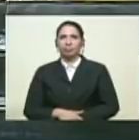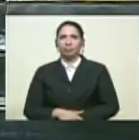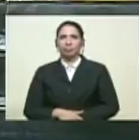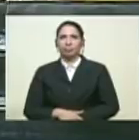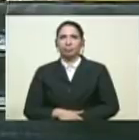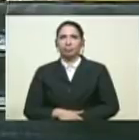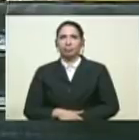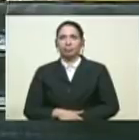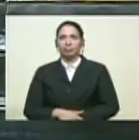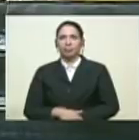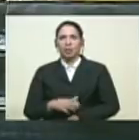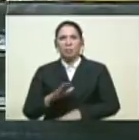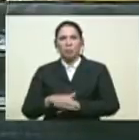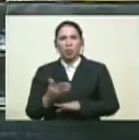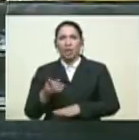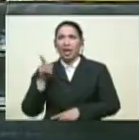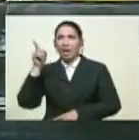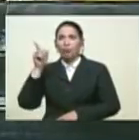¿Por qué los inmorales,